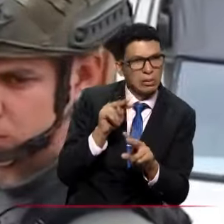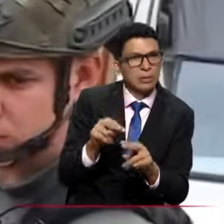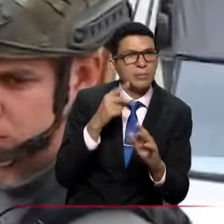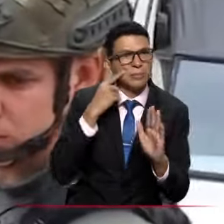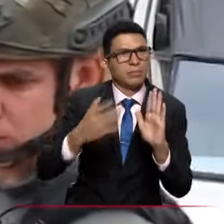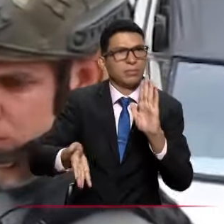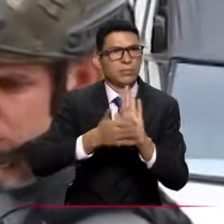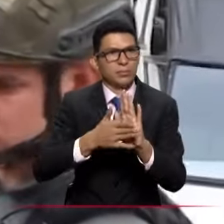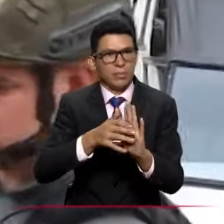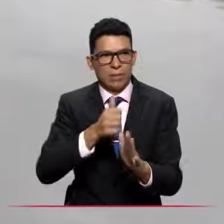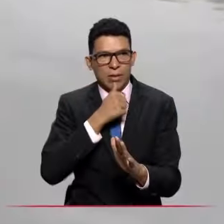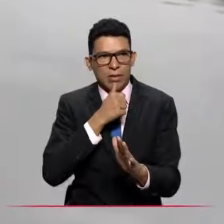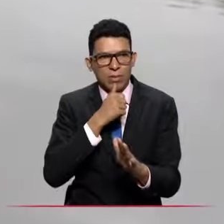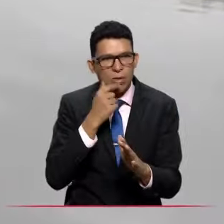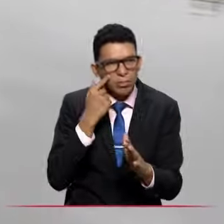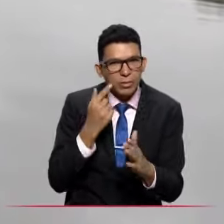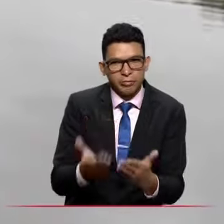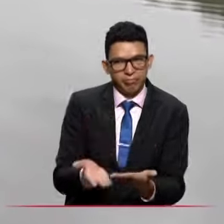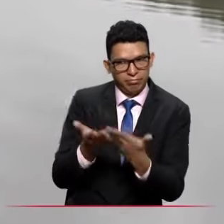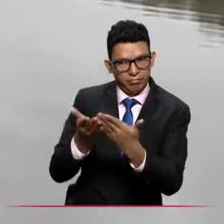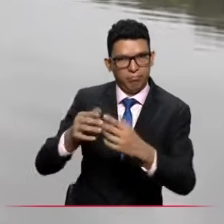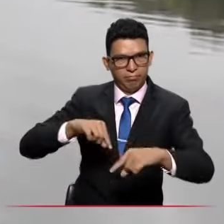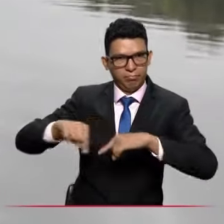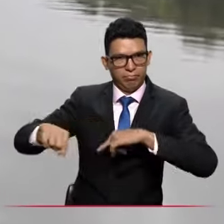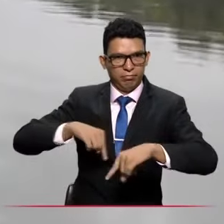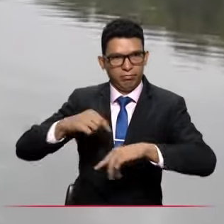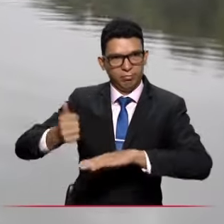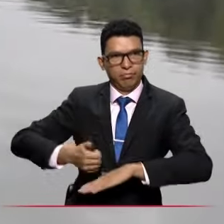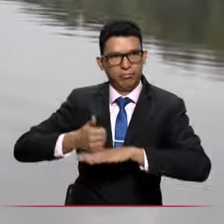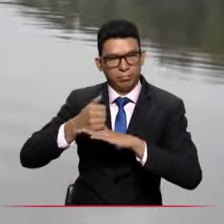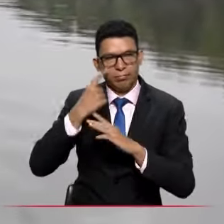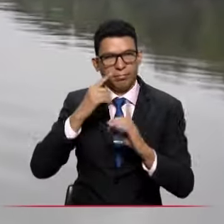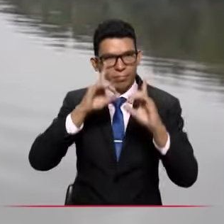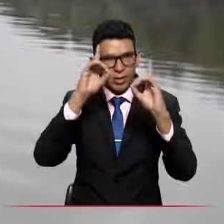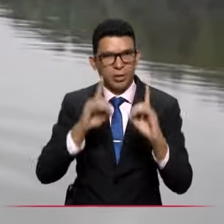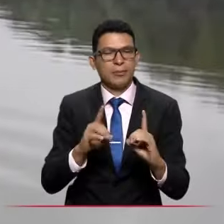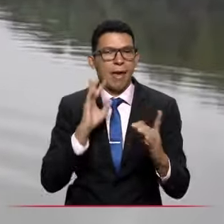muestras del agua y entregarlas a las autoridades administrativas para que se tomen las decisiones correspondientes.